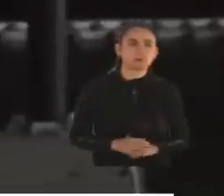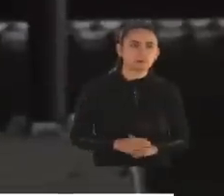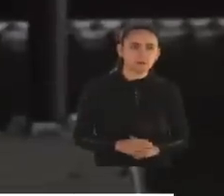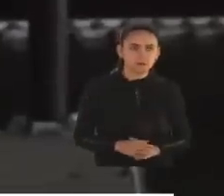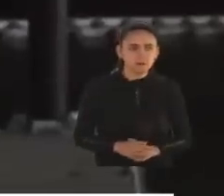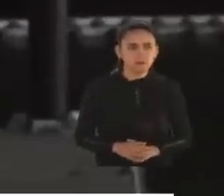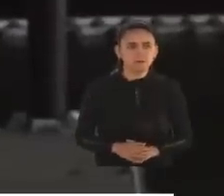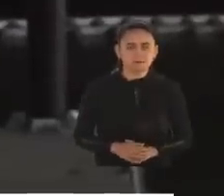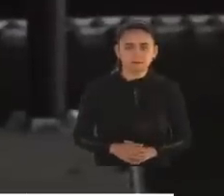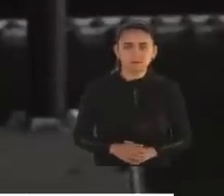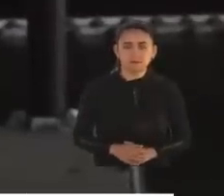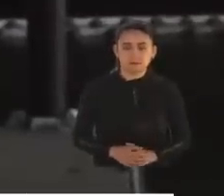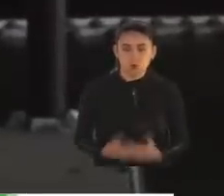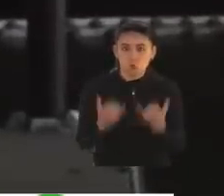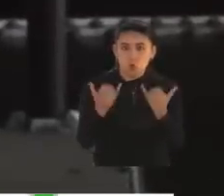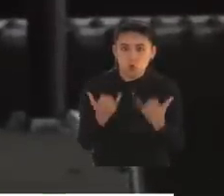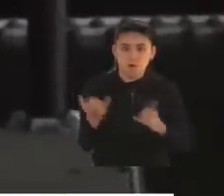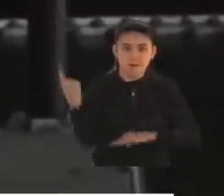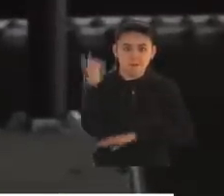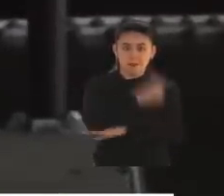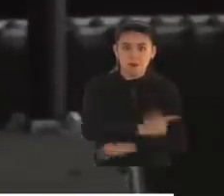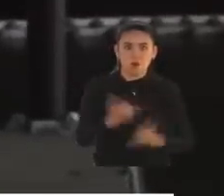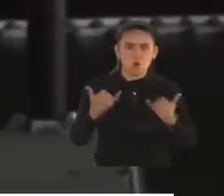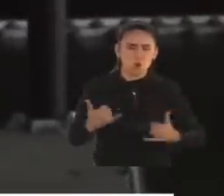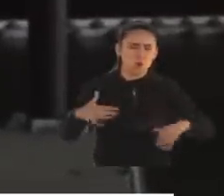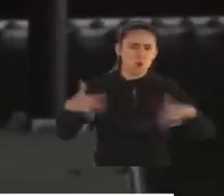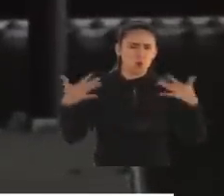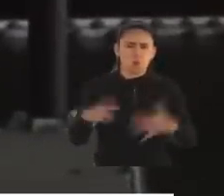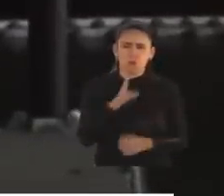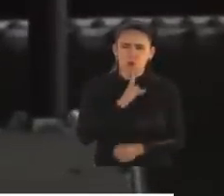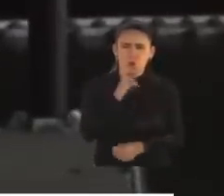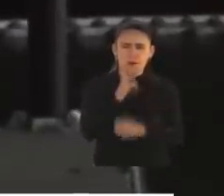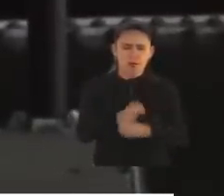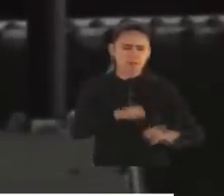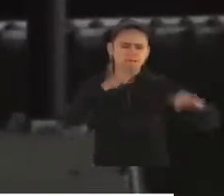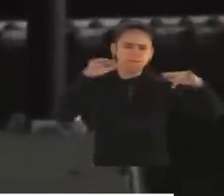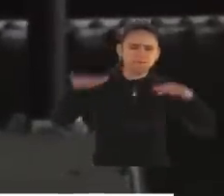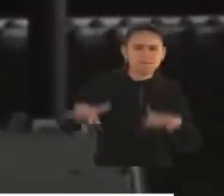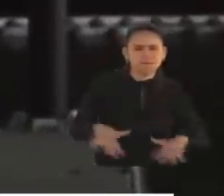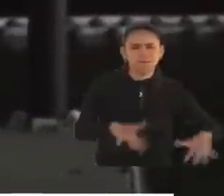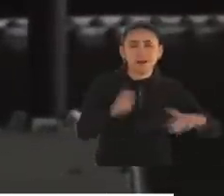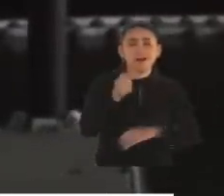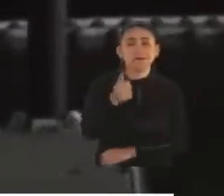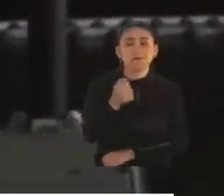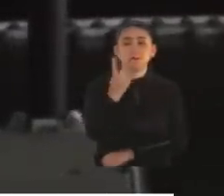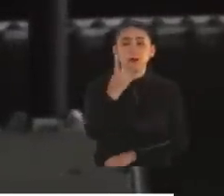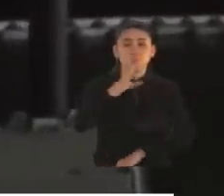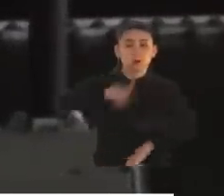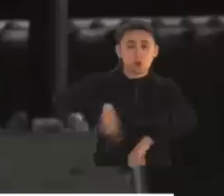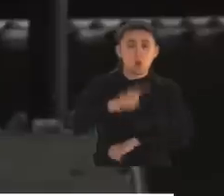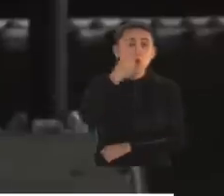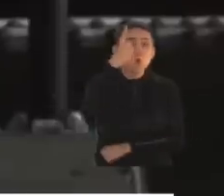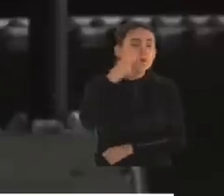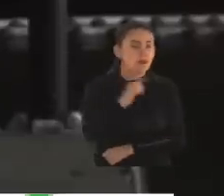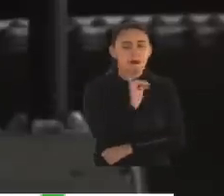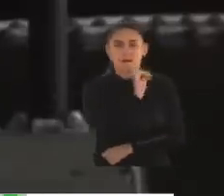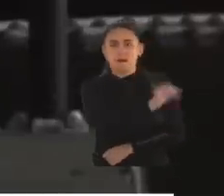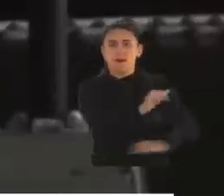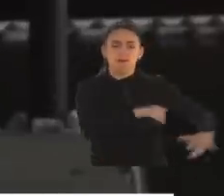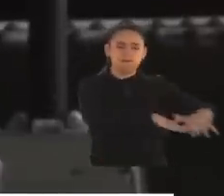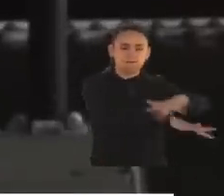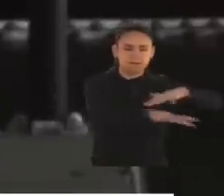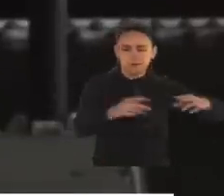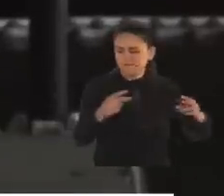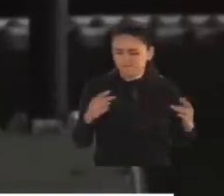Es así como en el día de hoy, debido a las fuertes condiciones, después de más de 24 horas en emergencia, se procede